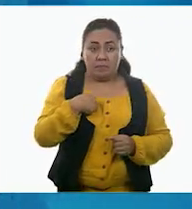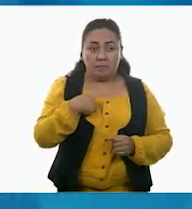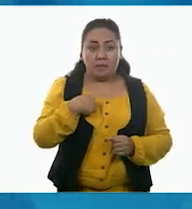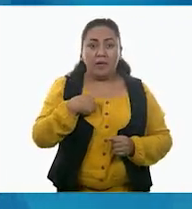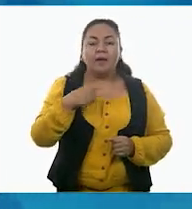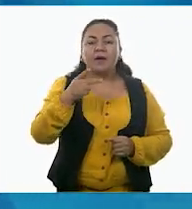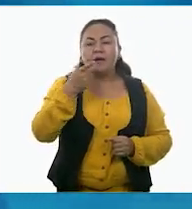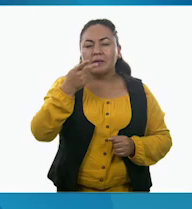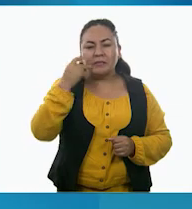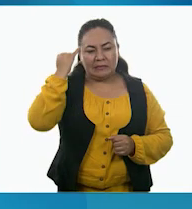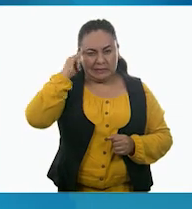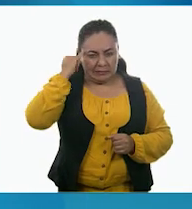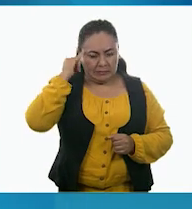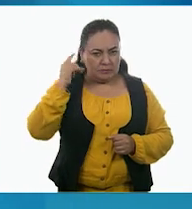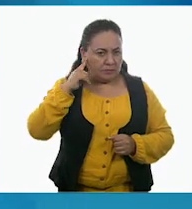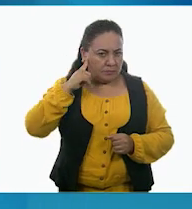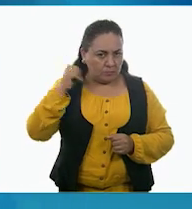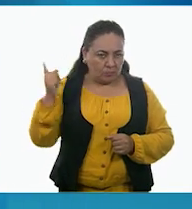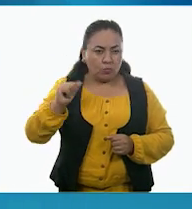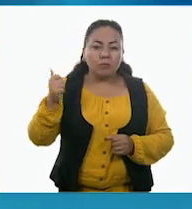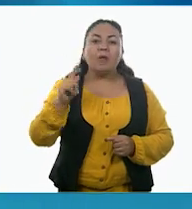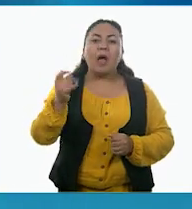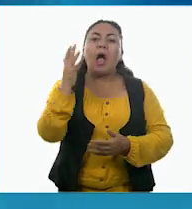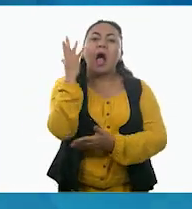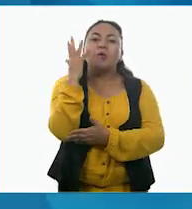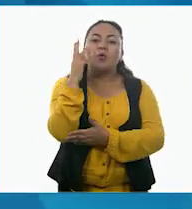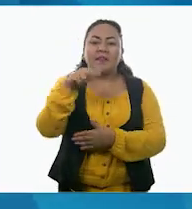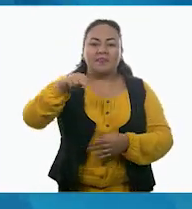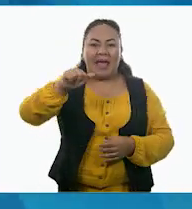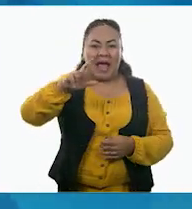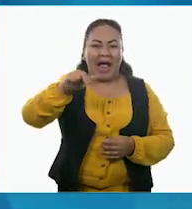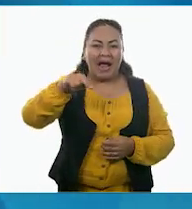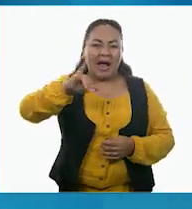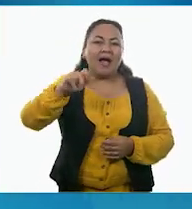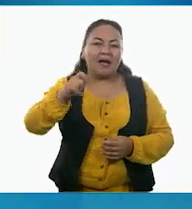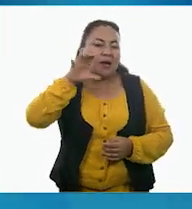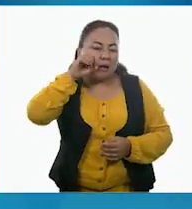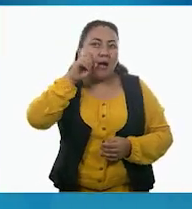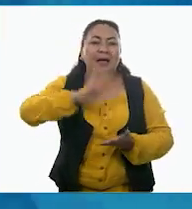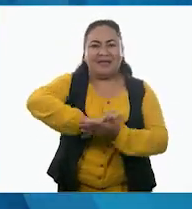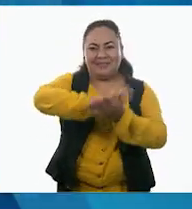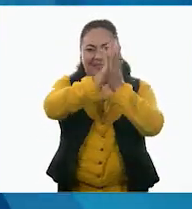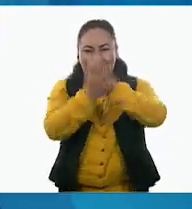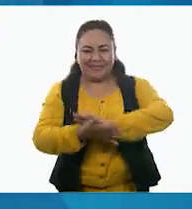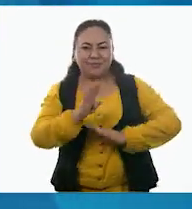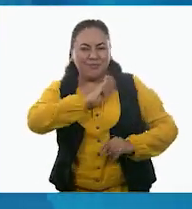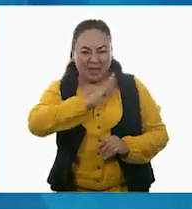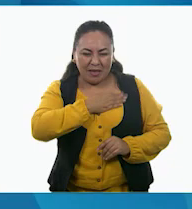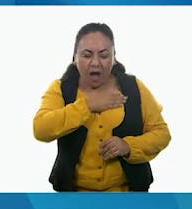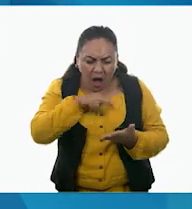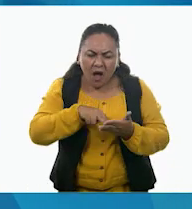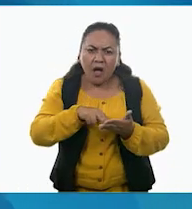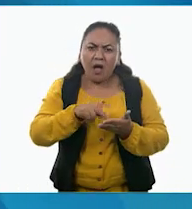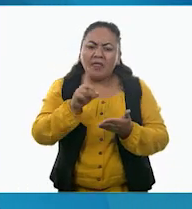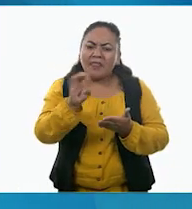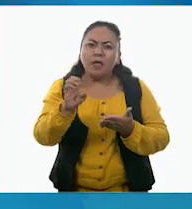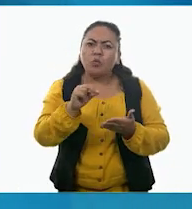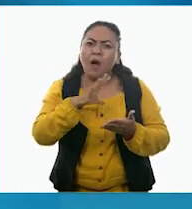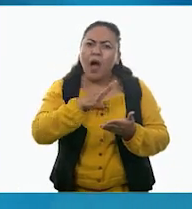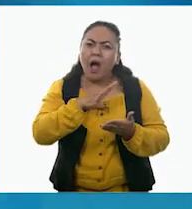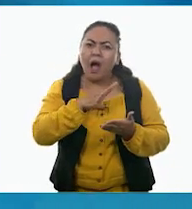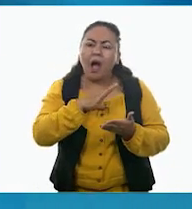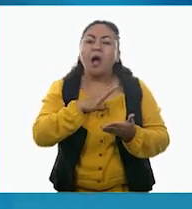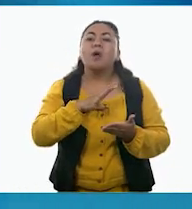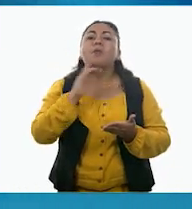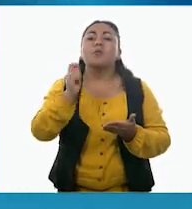tikuá y ahí ya se está diciendo el árbol naranja. Y cuando tú lo quieres traducir al español te das cuenta que falta ese D. Porque